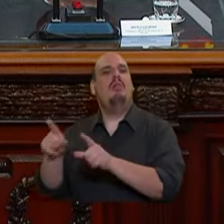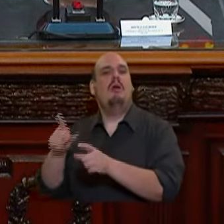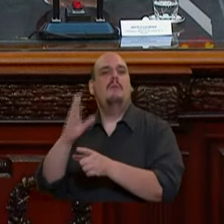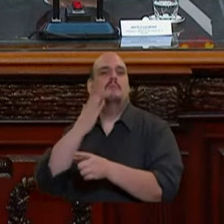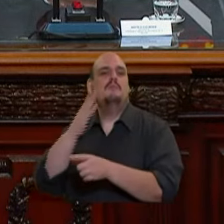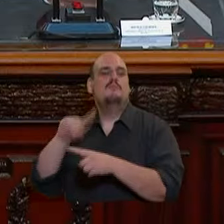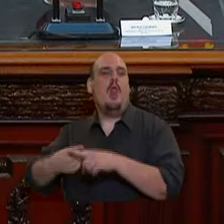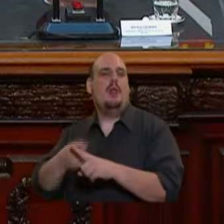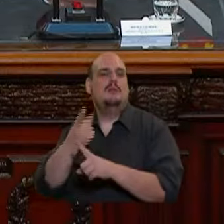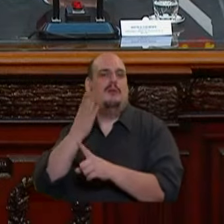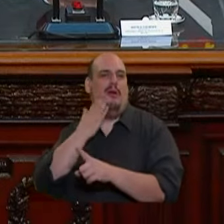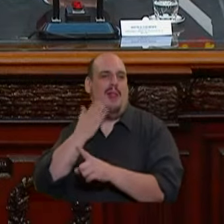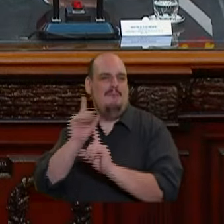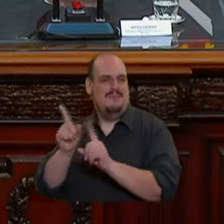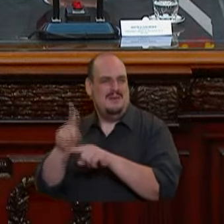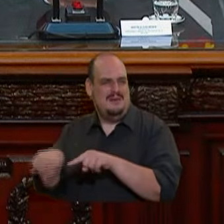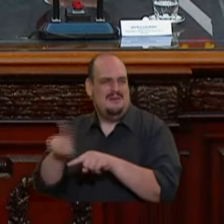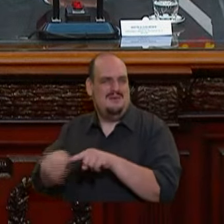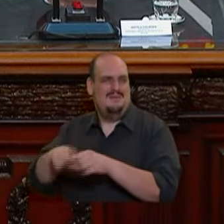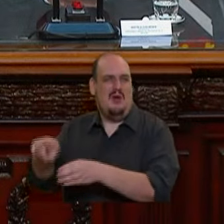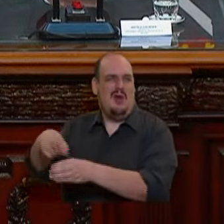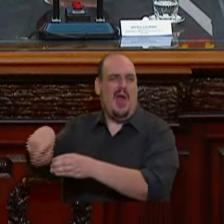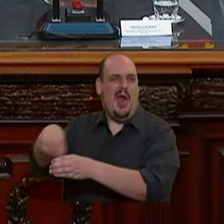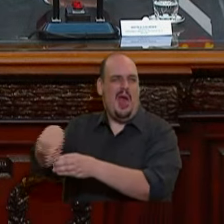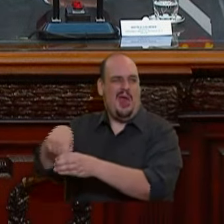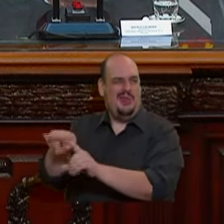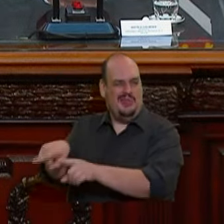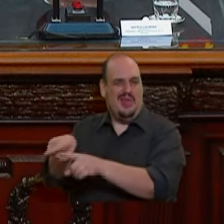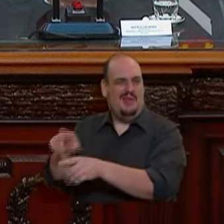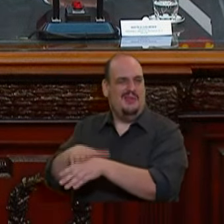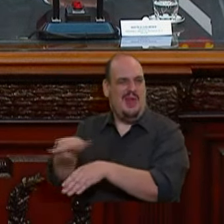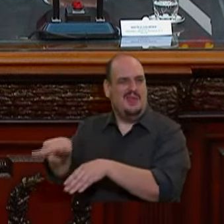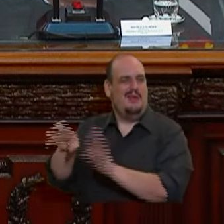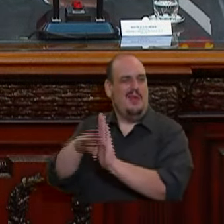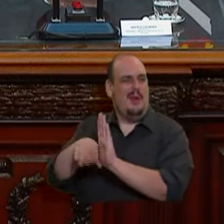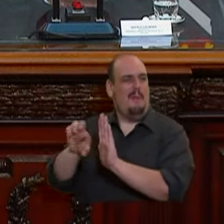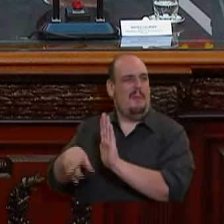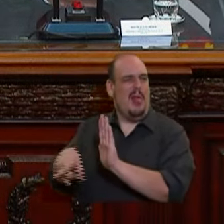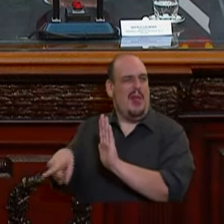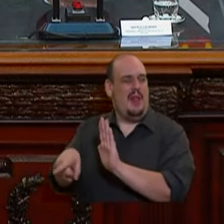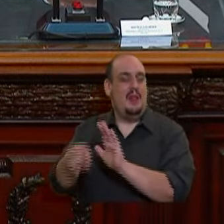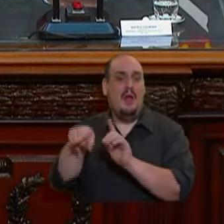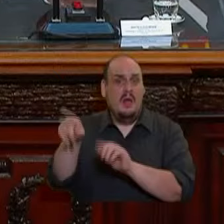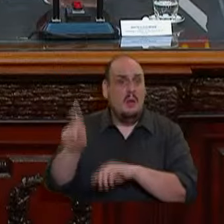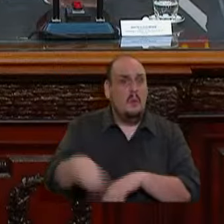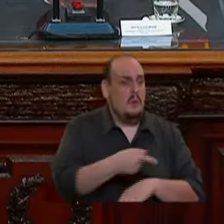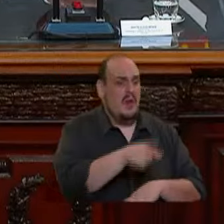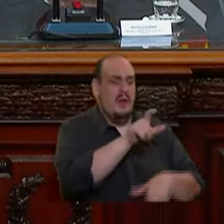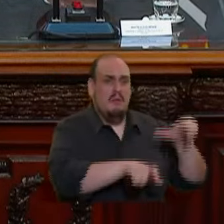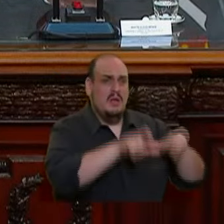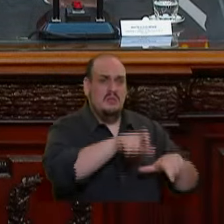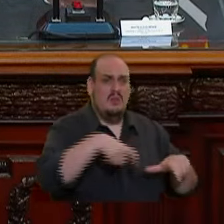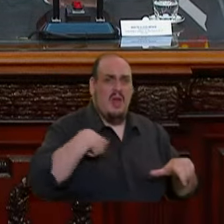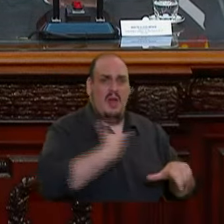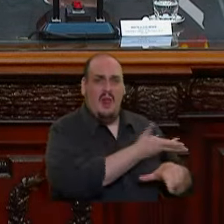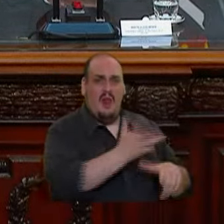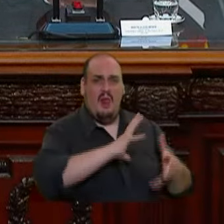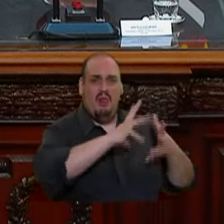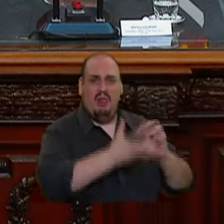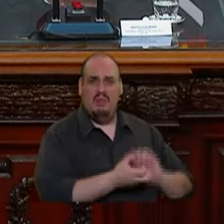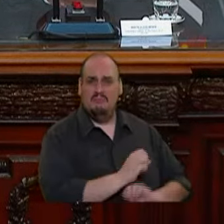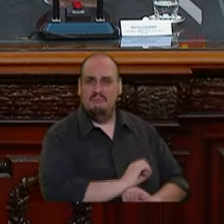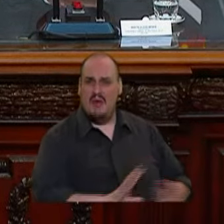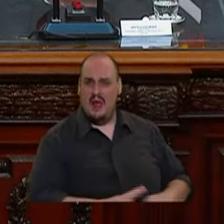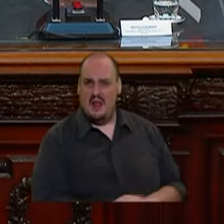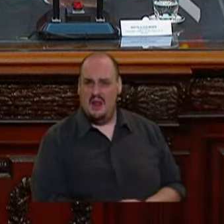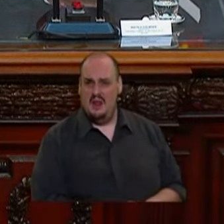Es que hay una relación íntima entre los privilegios de la política y el malestar del común de los argentinos. Es precisamente